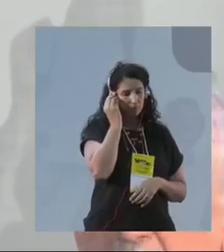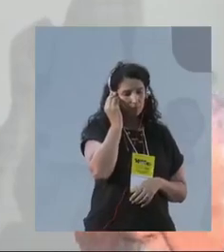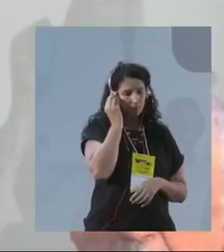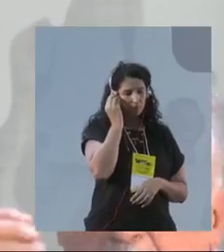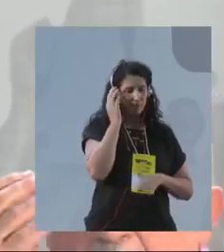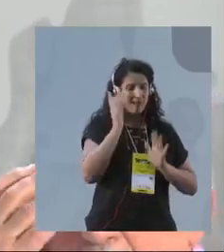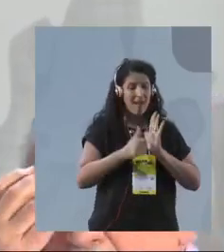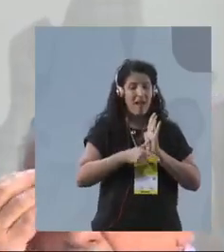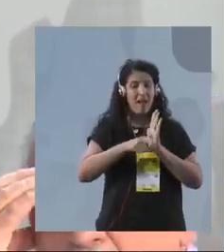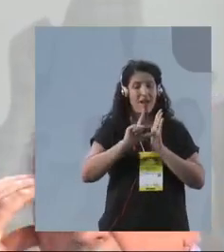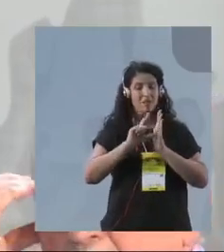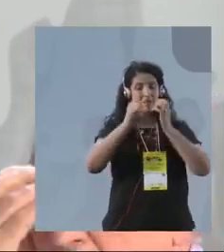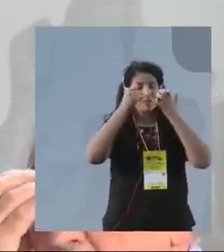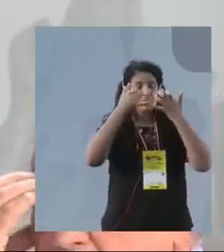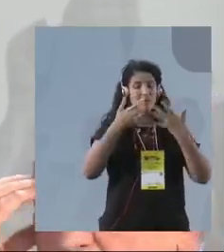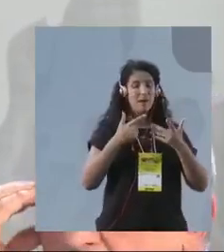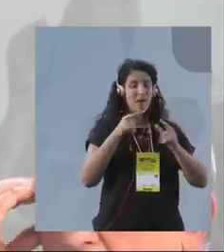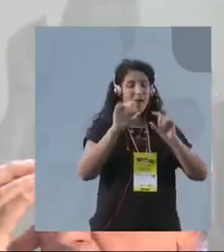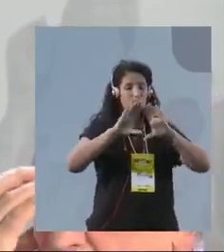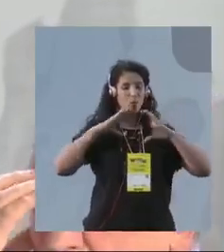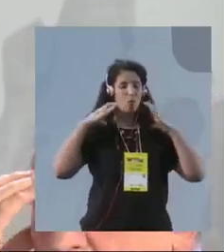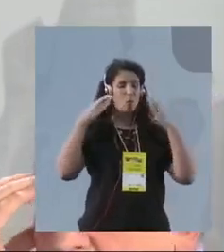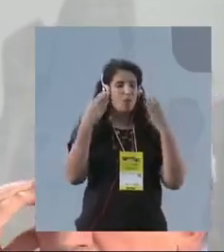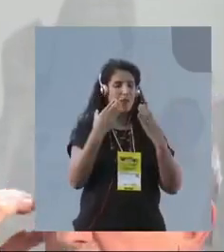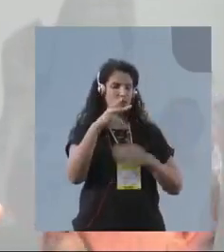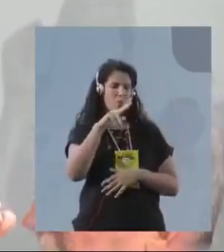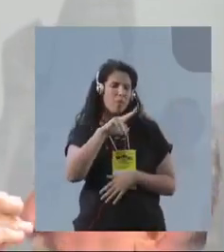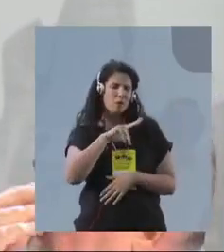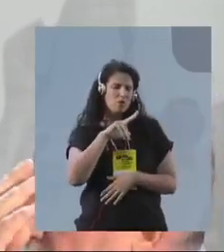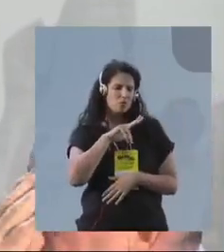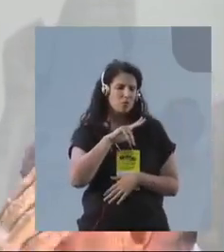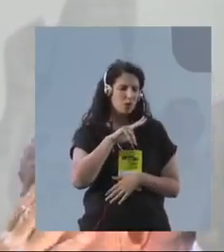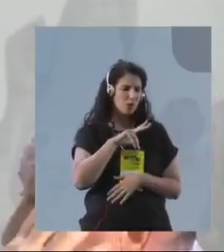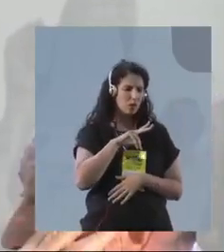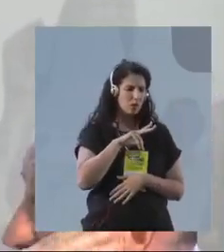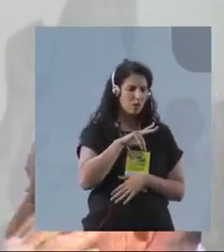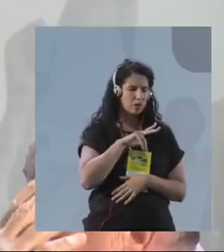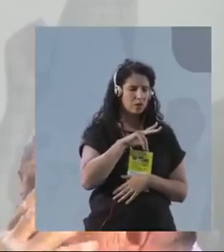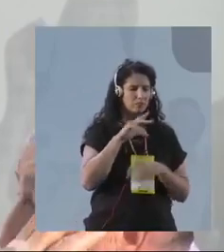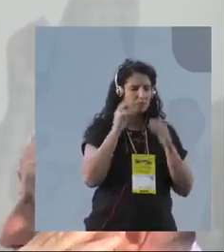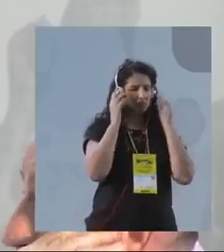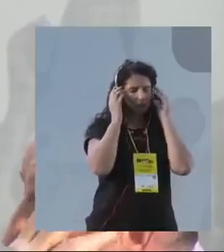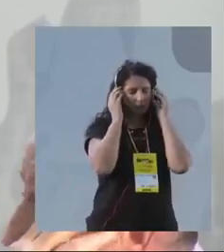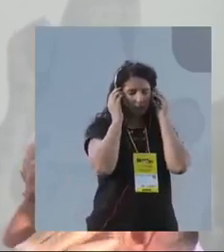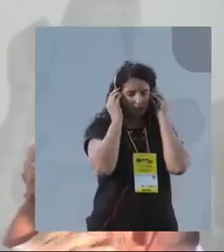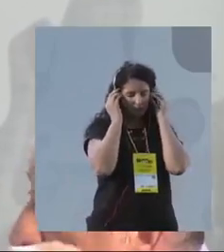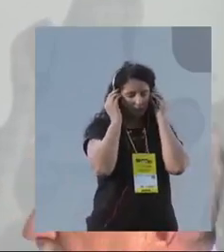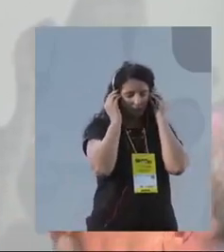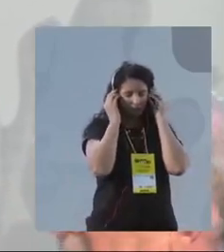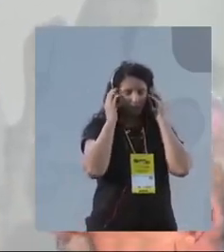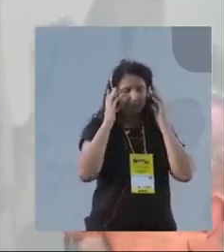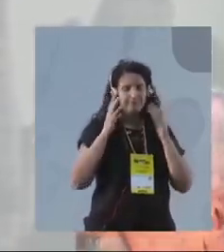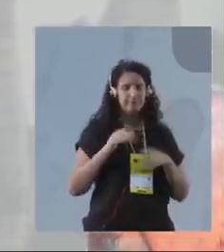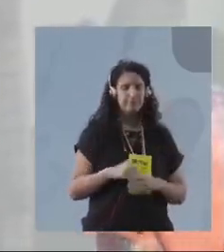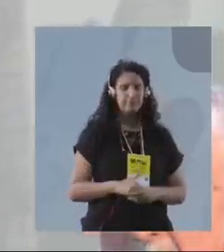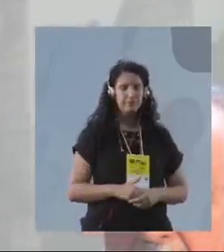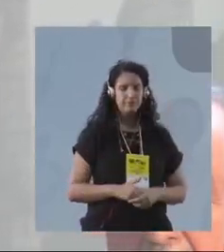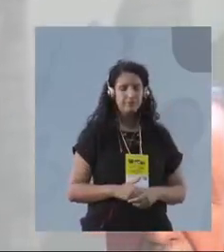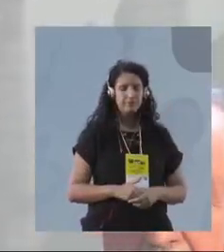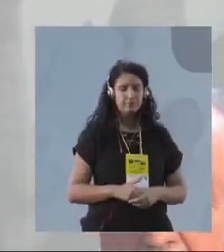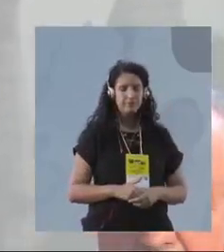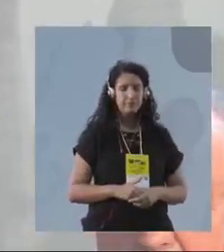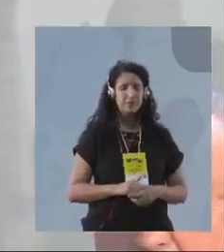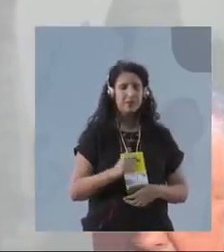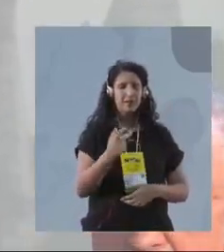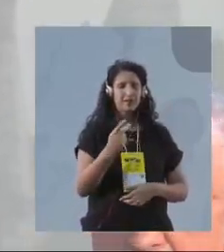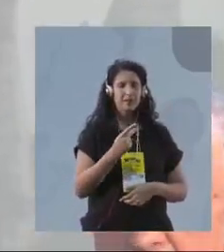situación particular de esta coyuntura dramática electoral que atravesamos en la